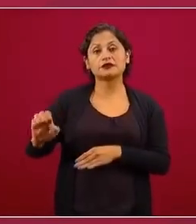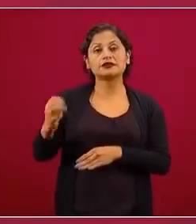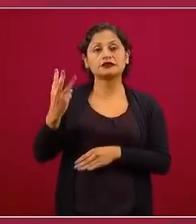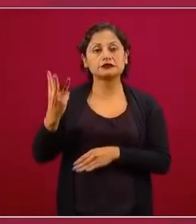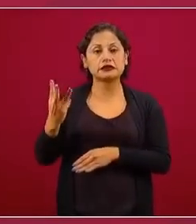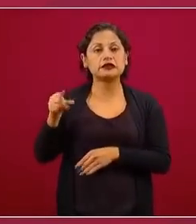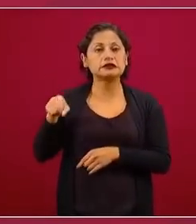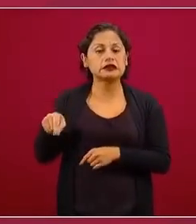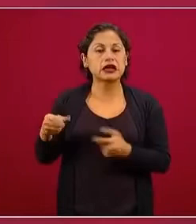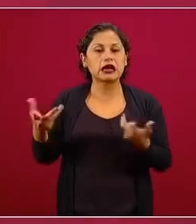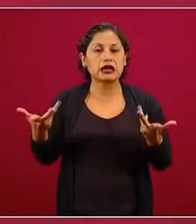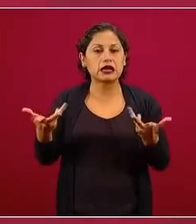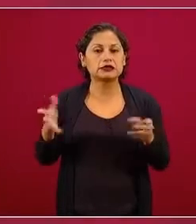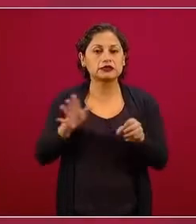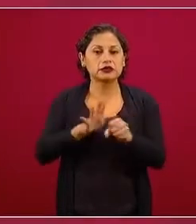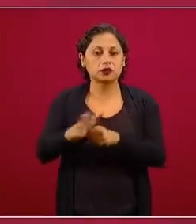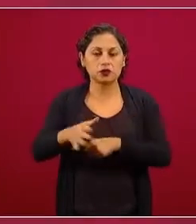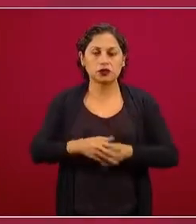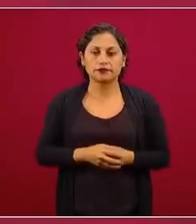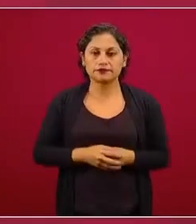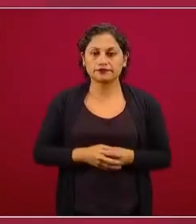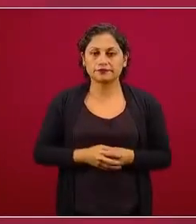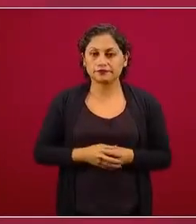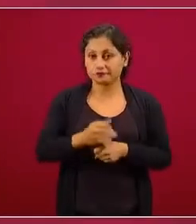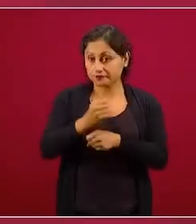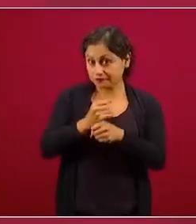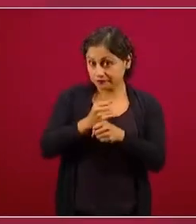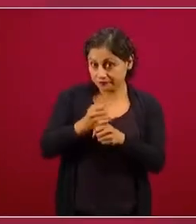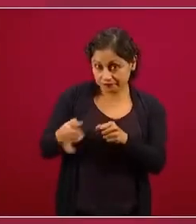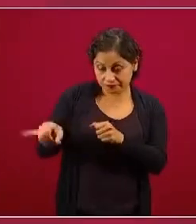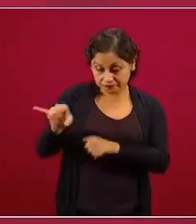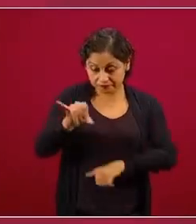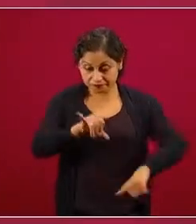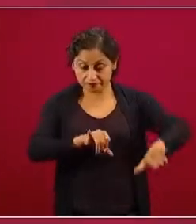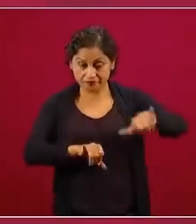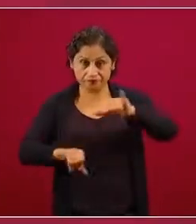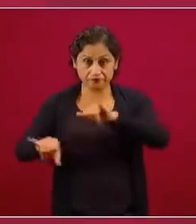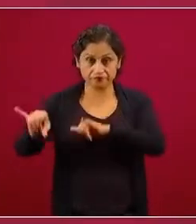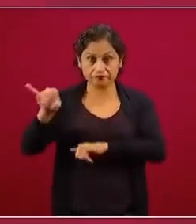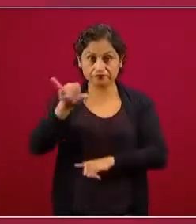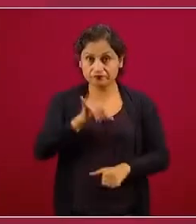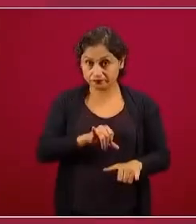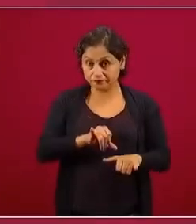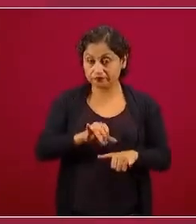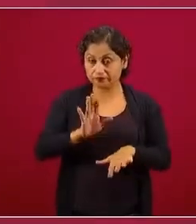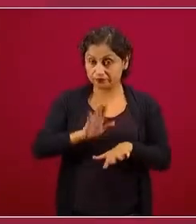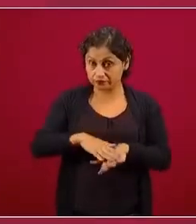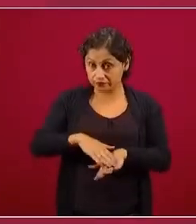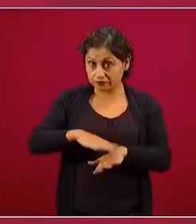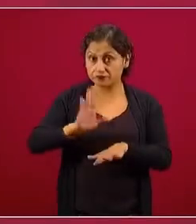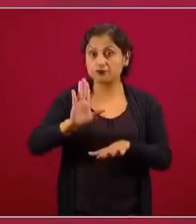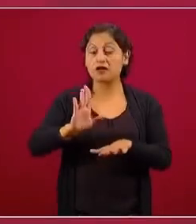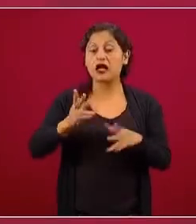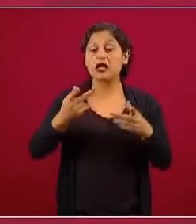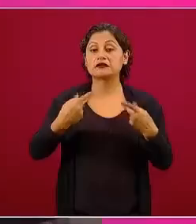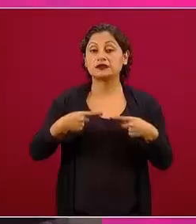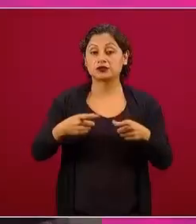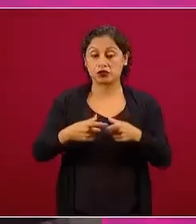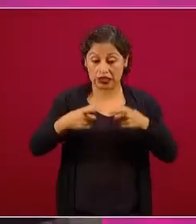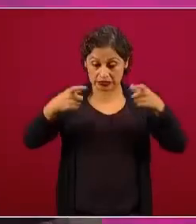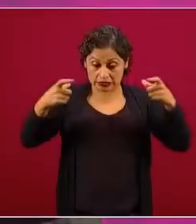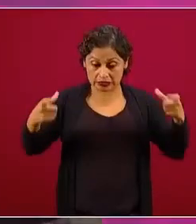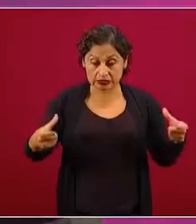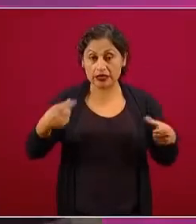donde los estudios se realizan a un nivel mayor, de más cantidad de población, y